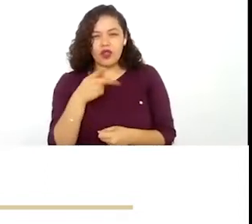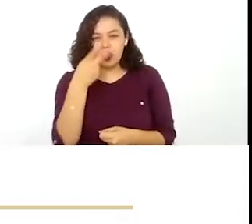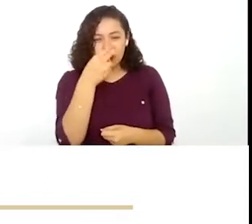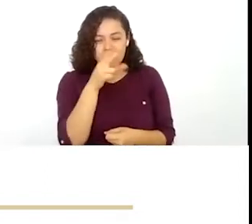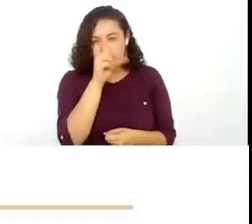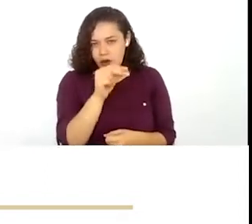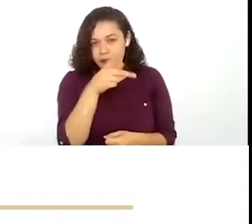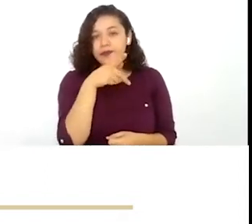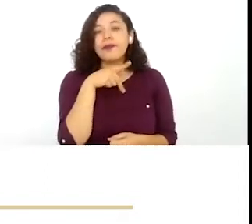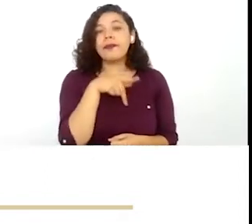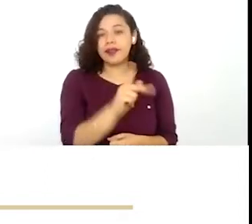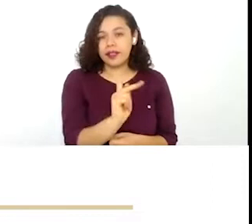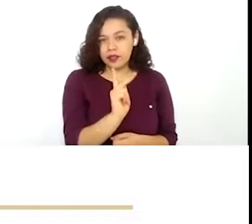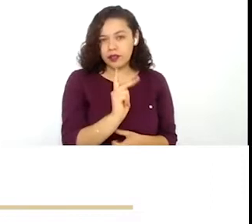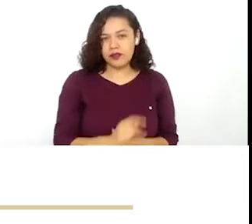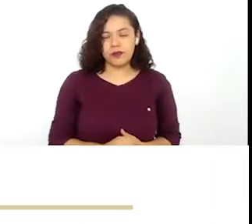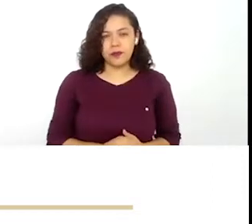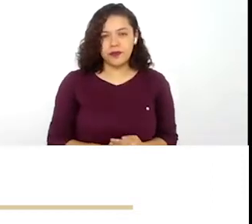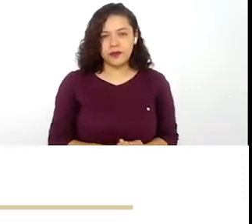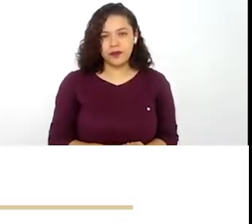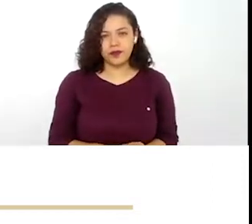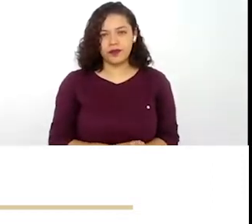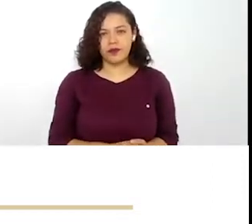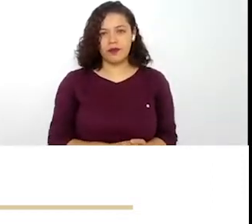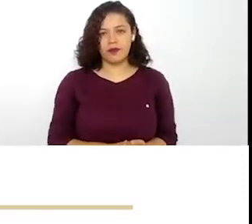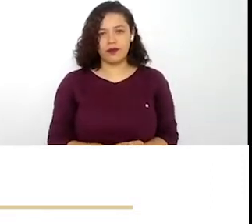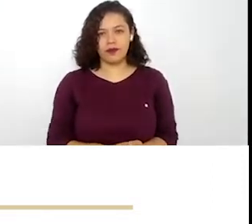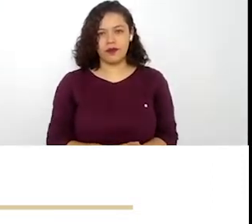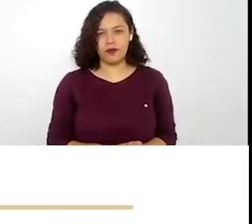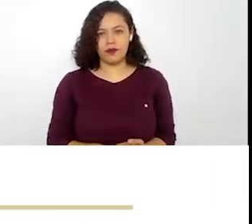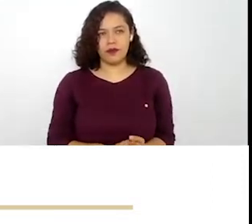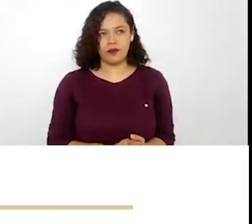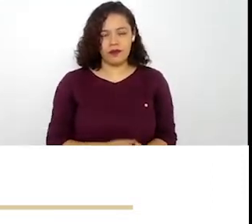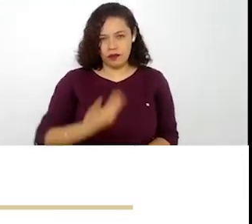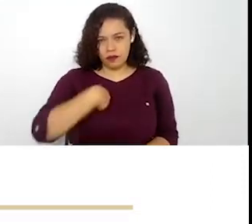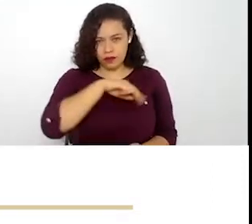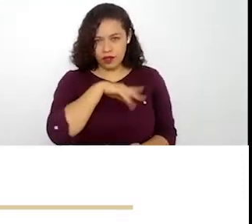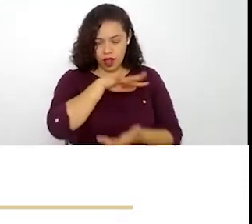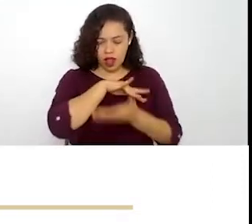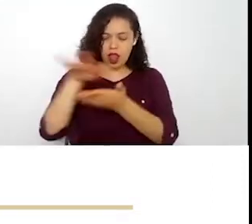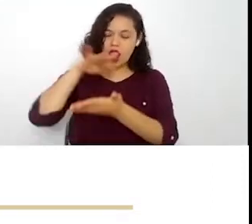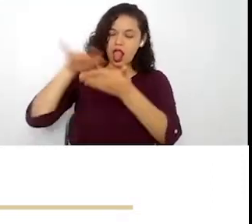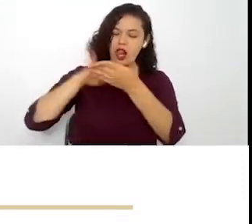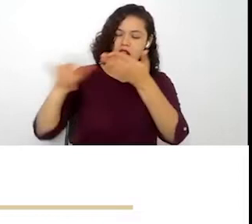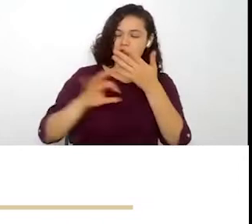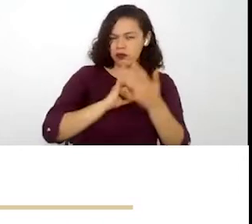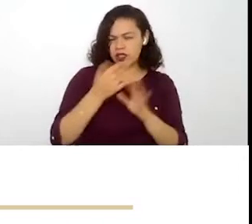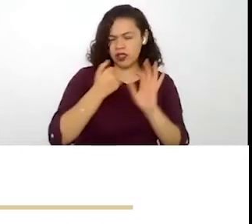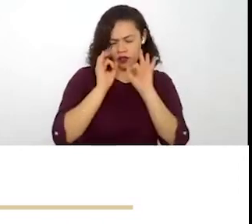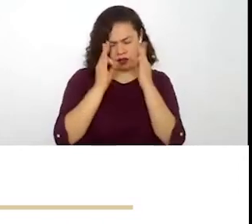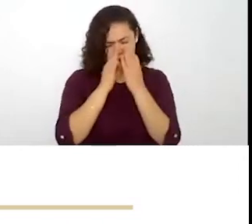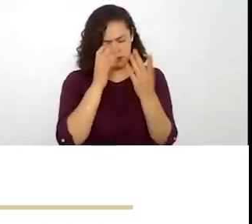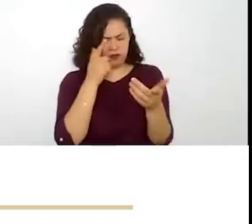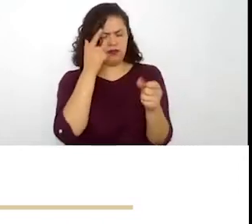nombre sin embargo podemos como leer todo y de tal manera que